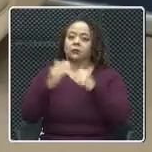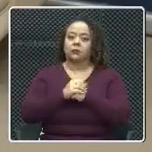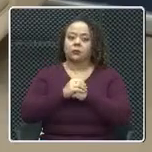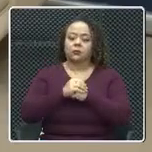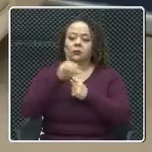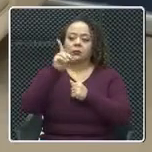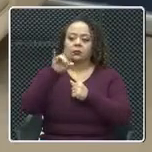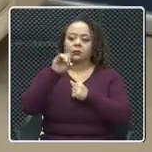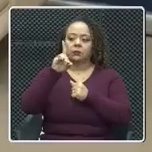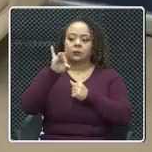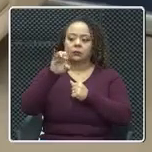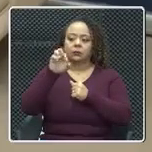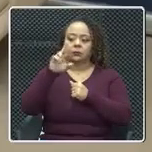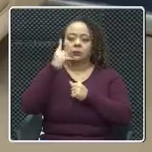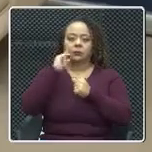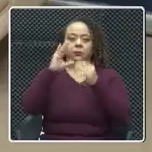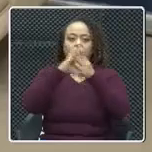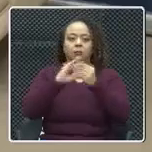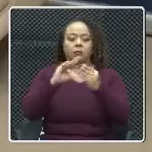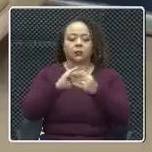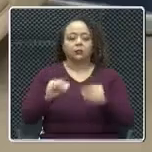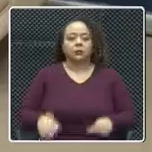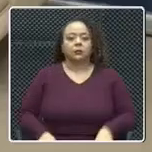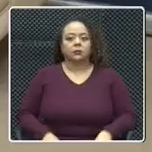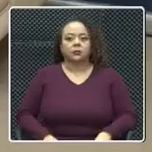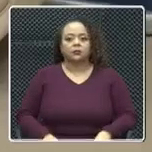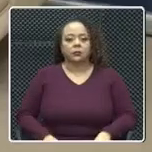a Didier Cibaja por el comentario.